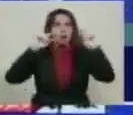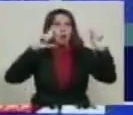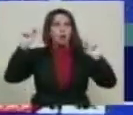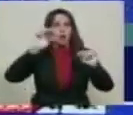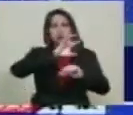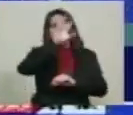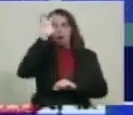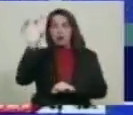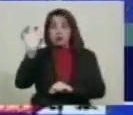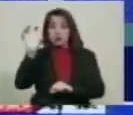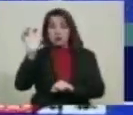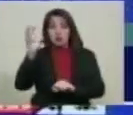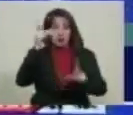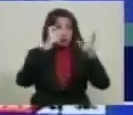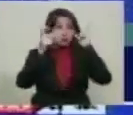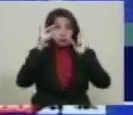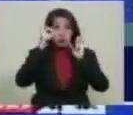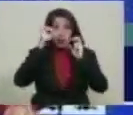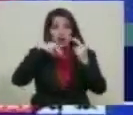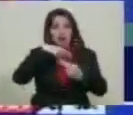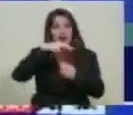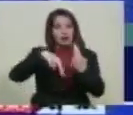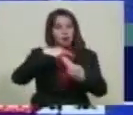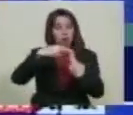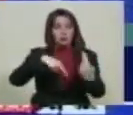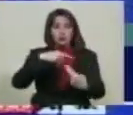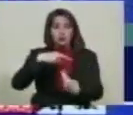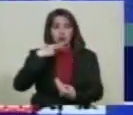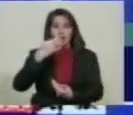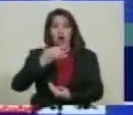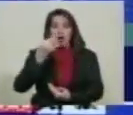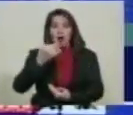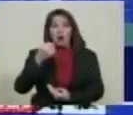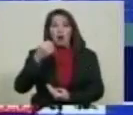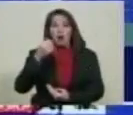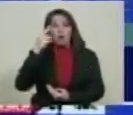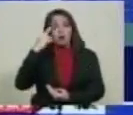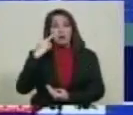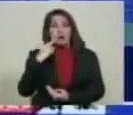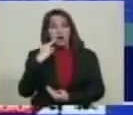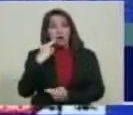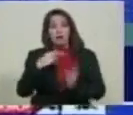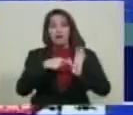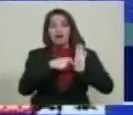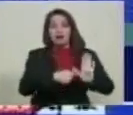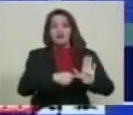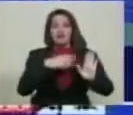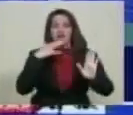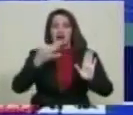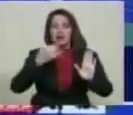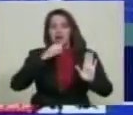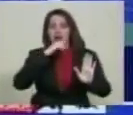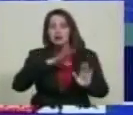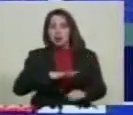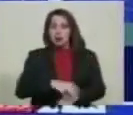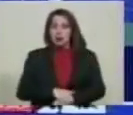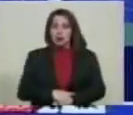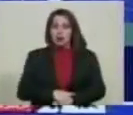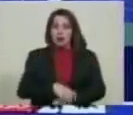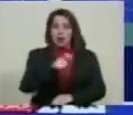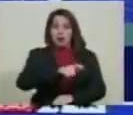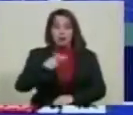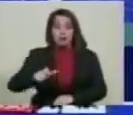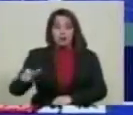la revolución bolivariana es una verdad histórica. Los bolivarianos, las bolivarianas,